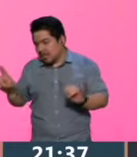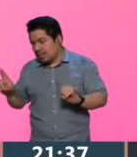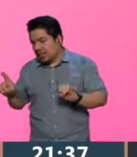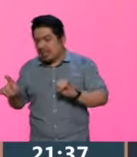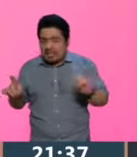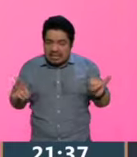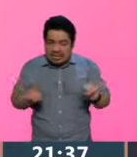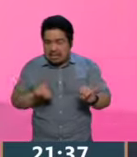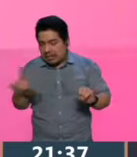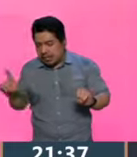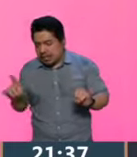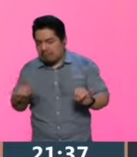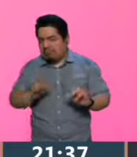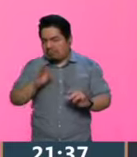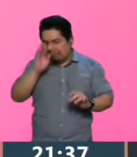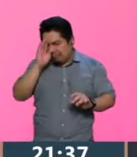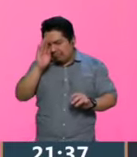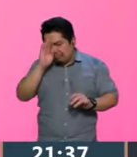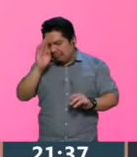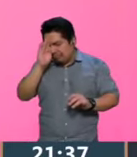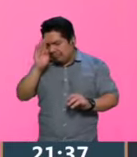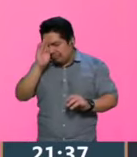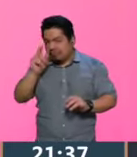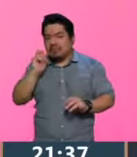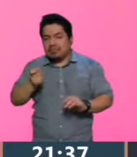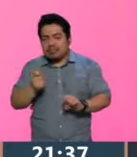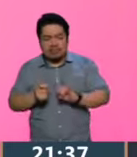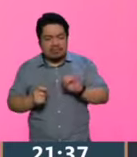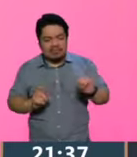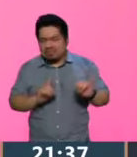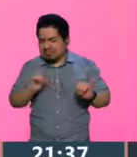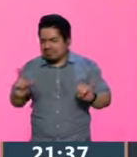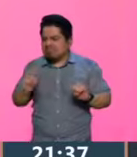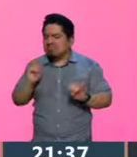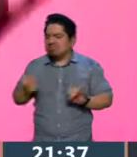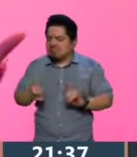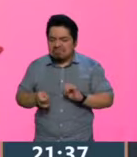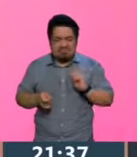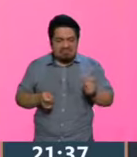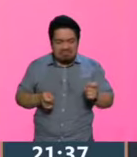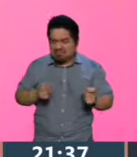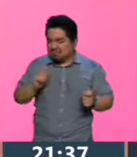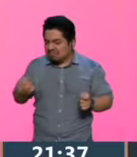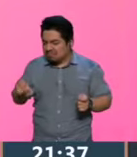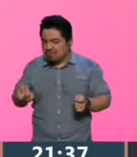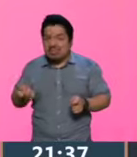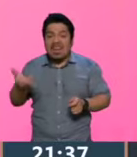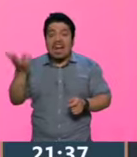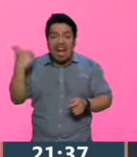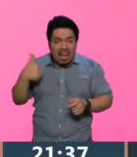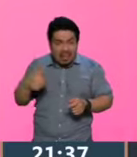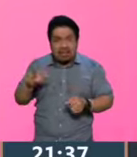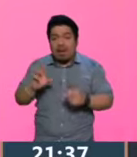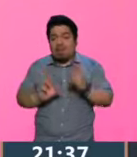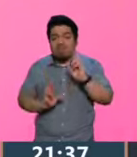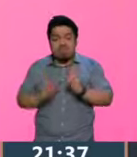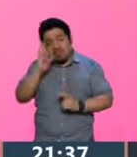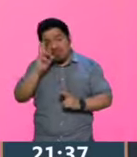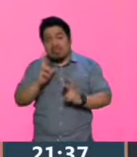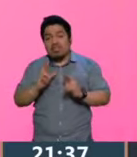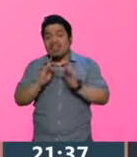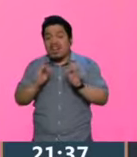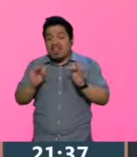una vez me hicieron una reflexión muy buena sobre lo que significa la izquierda y la derecha, y nos remontamos a la Revolución Francesa, donde la izquierda